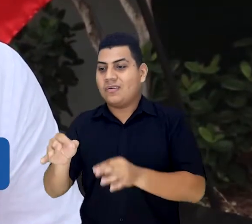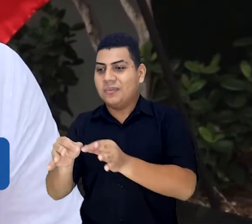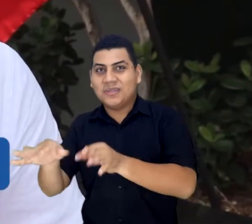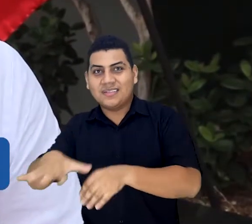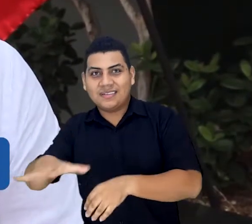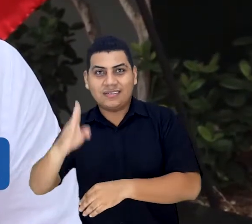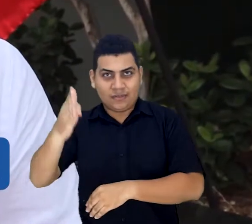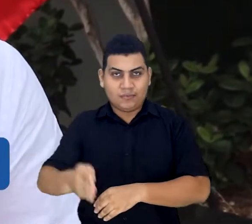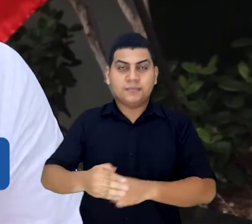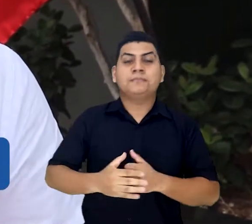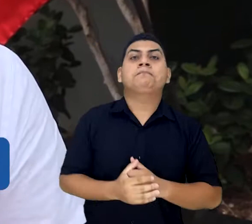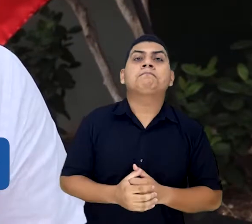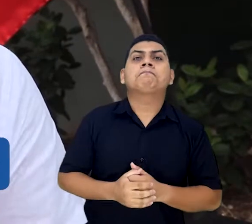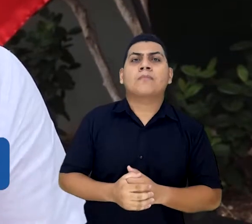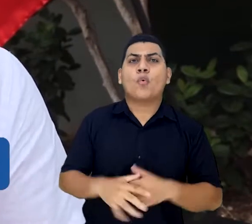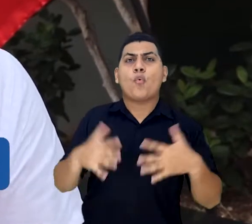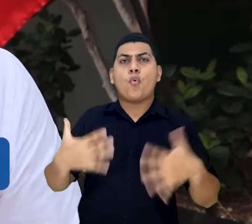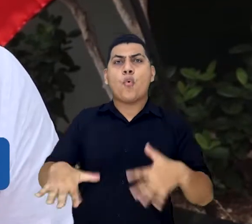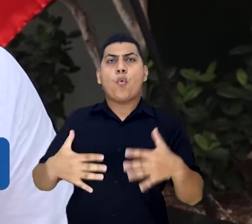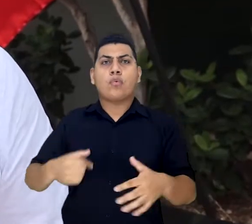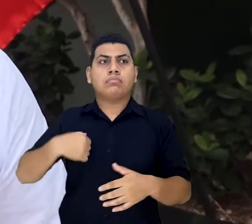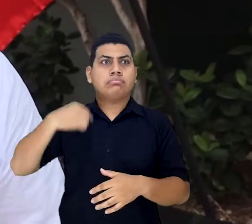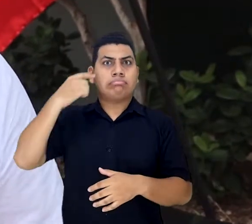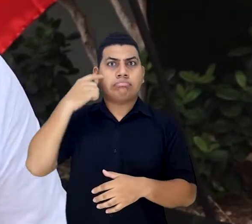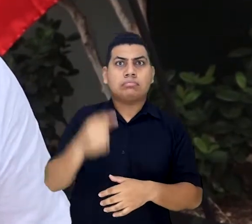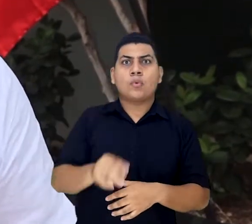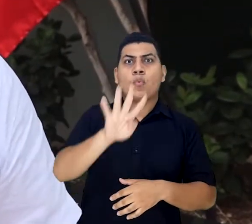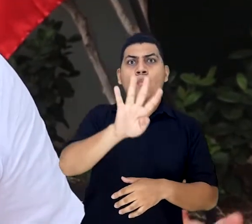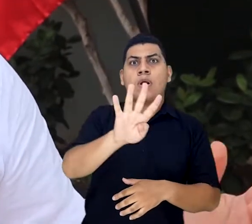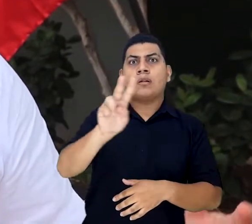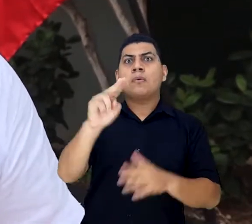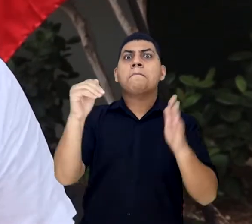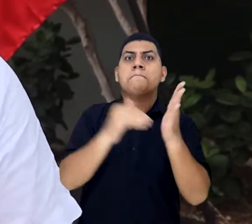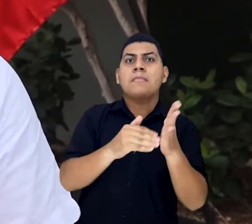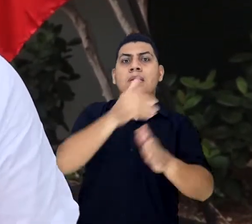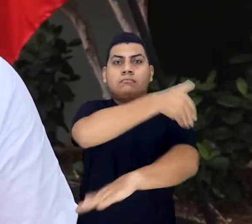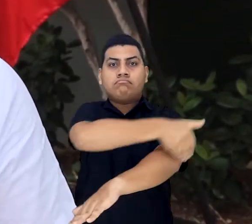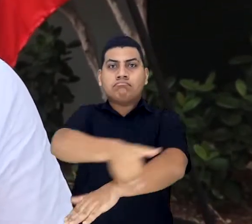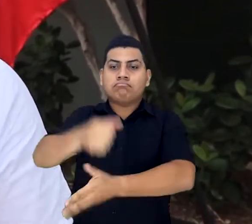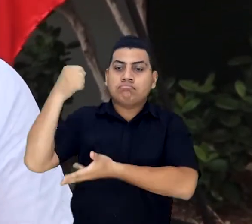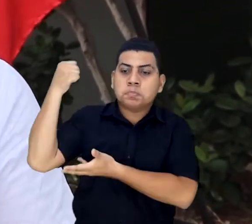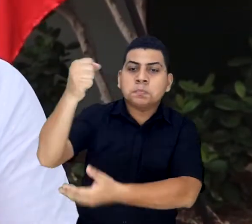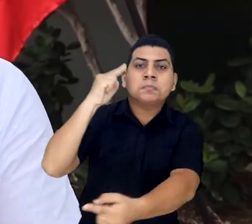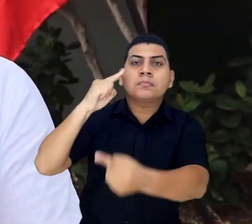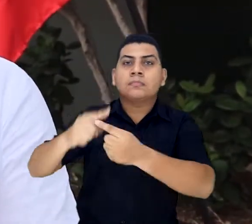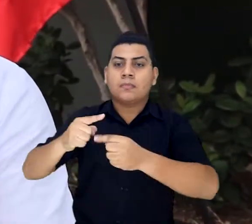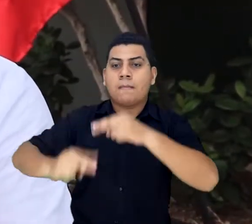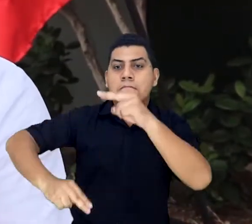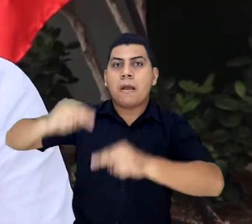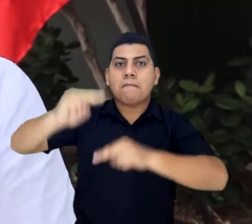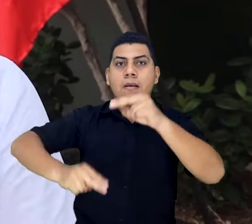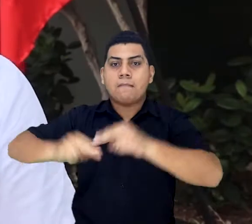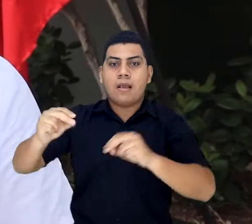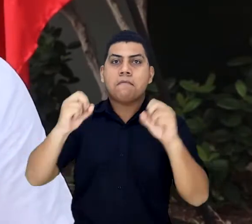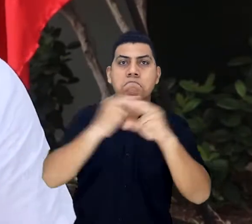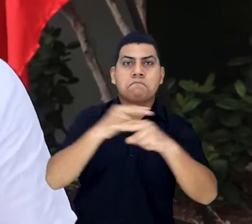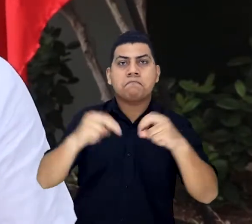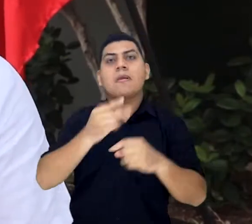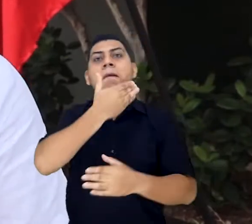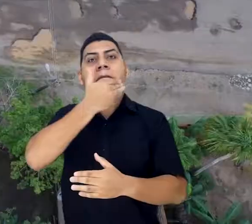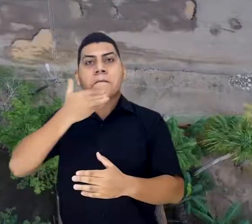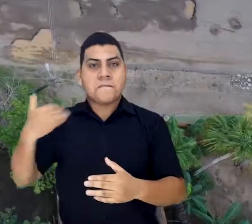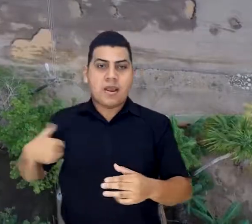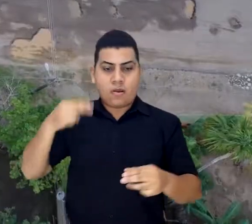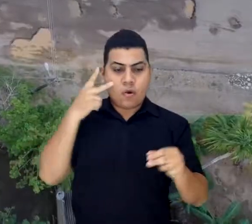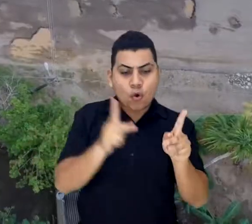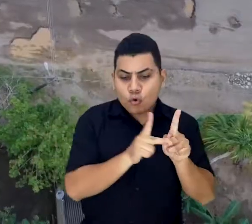que nos va a acercar mucho más a la playa, al golfo. Nos vamos a ahorrar como 10 o 12 kilómetros para llegar, vamos en línea recta en la vía El